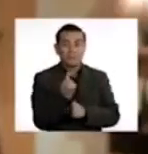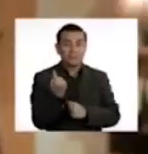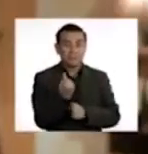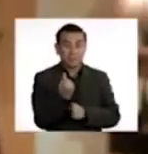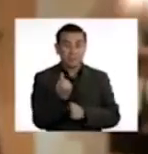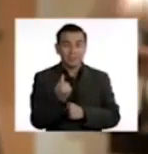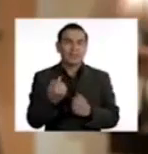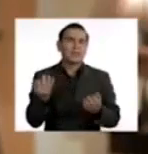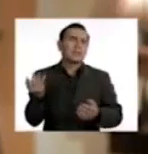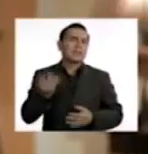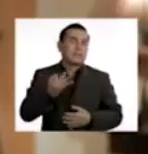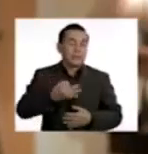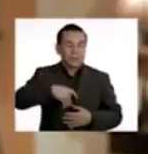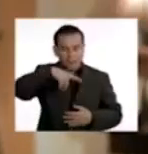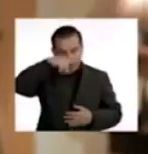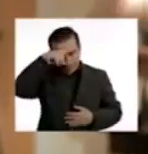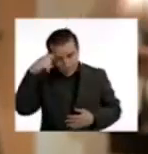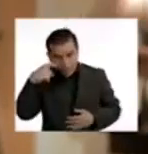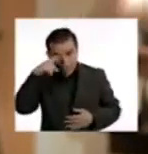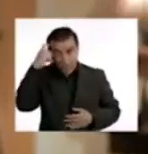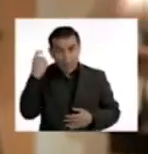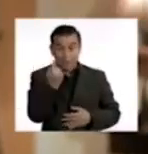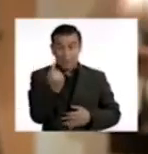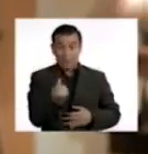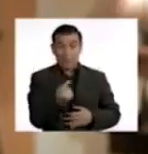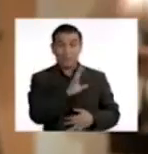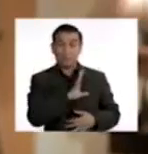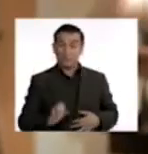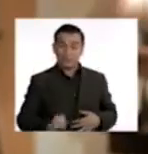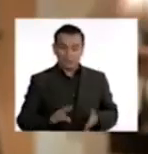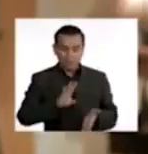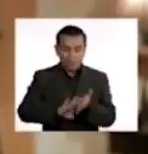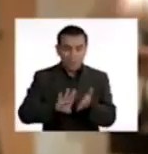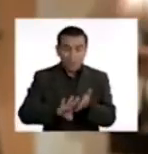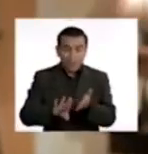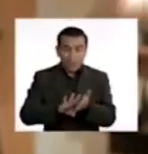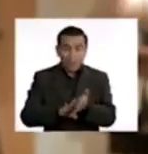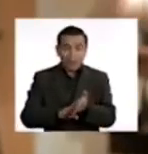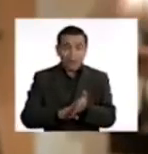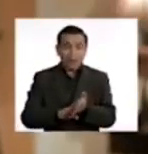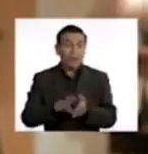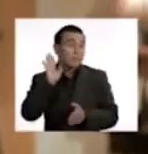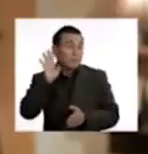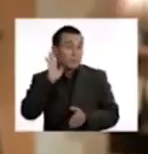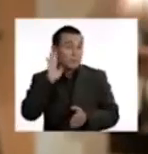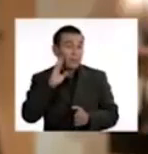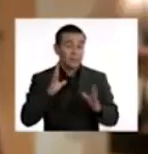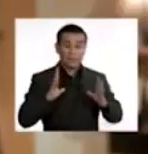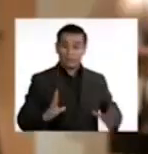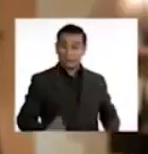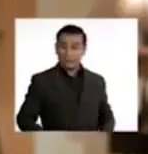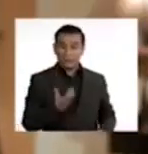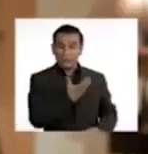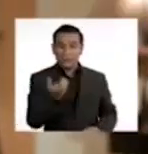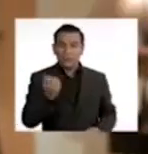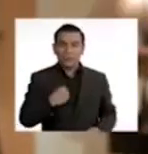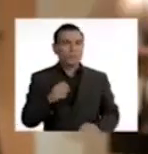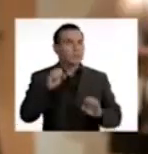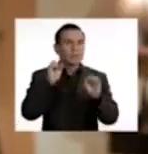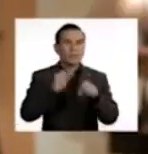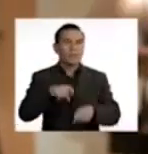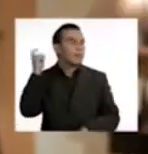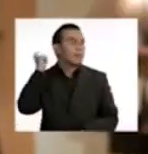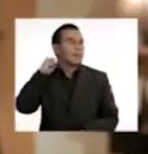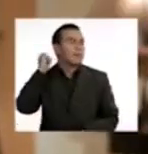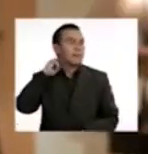lo menos que podemos hacer es trabajar los salvadoreños pagan nuestra seguridad lo menos que podemos hacer es dejar de poner excusas y